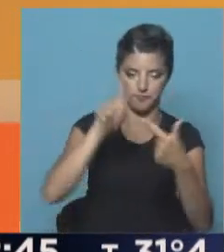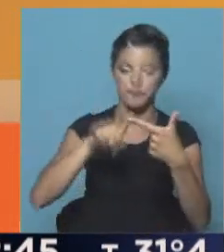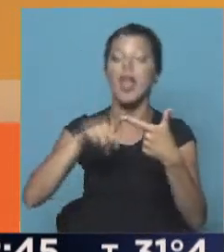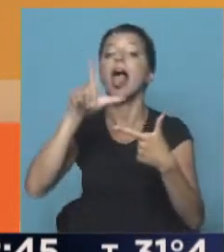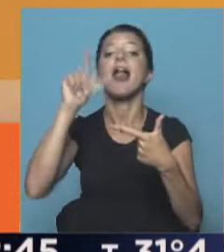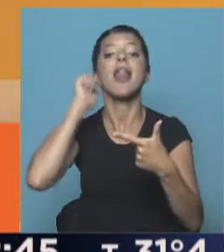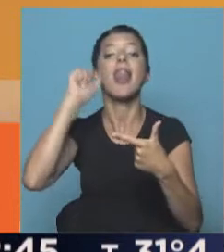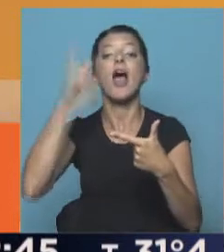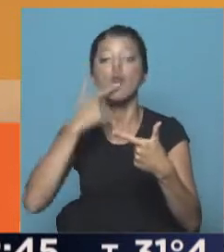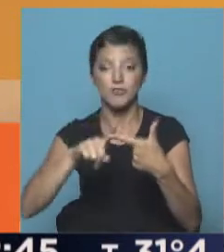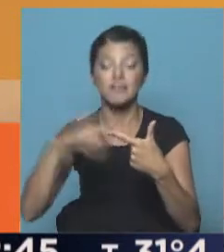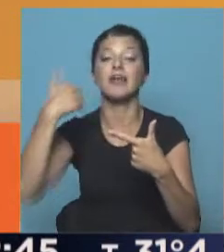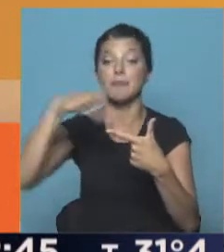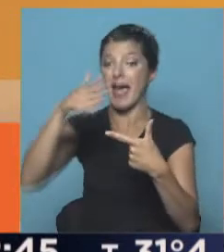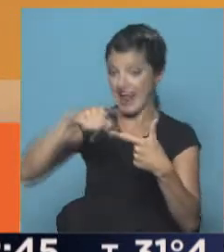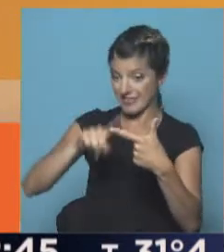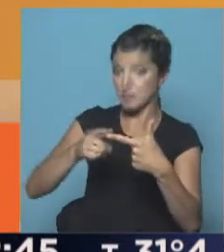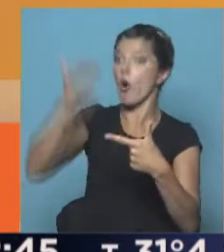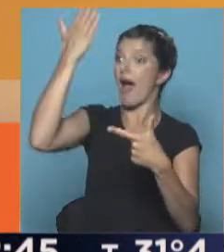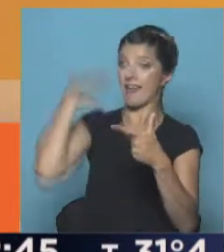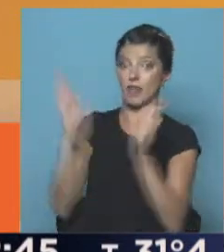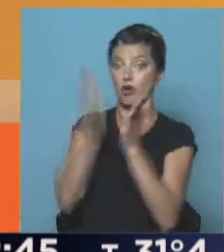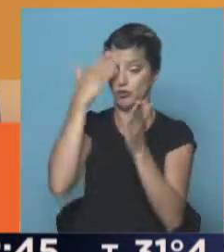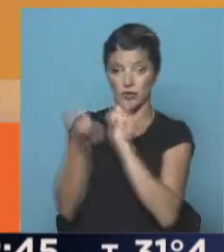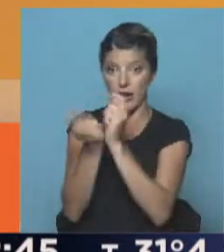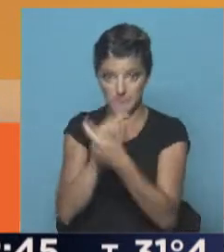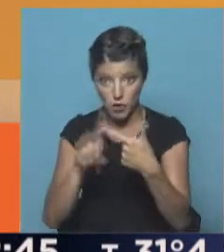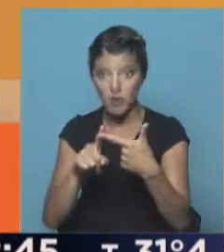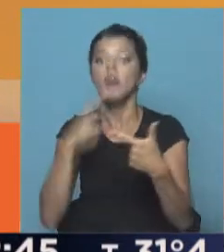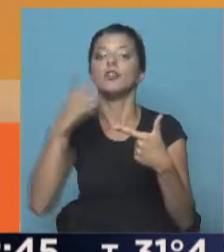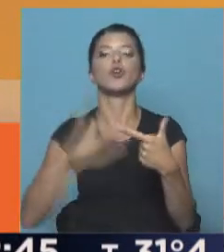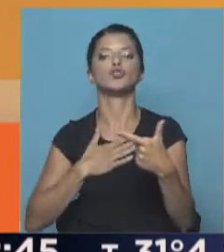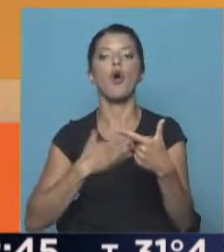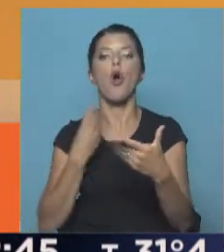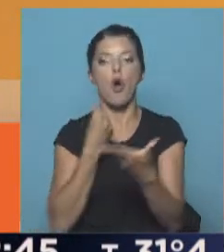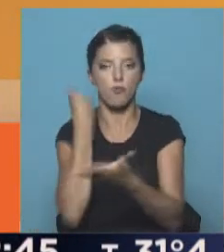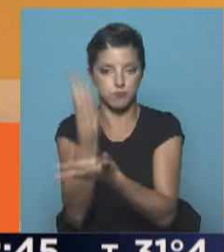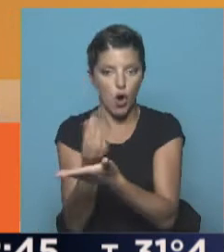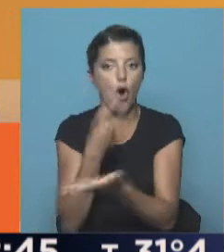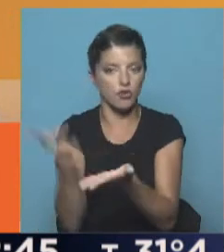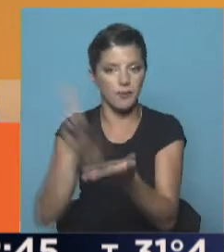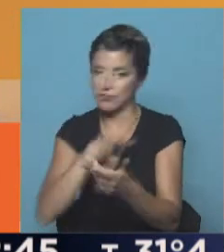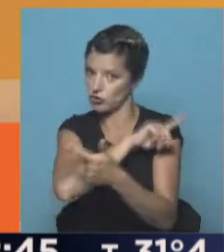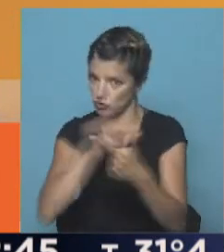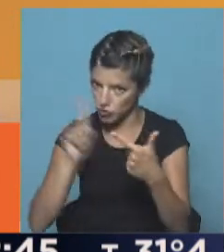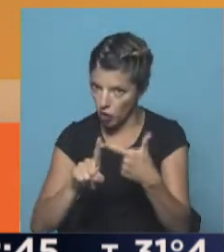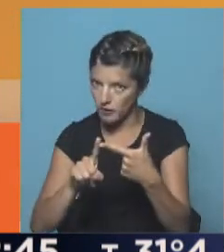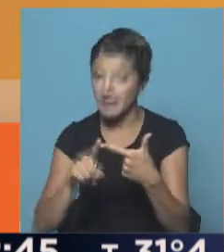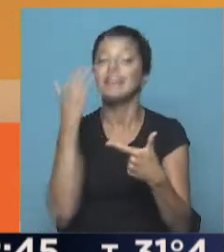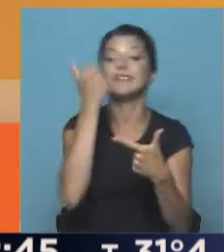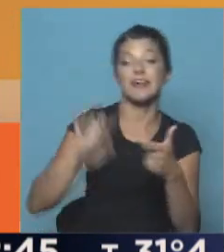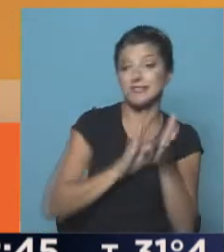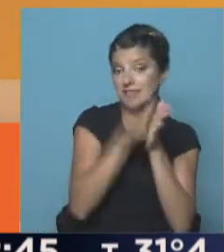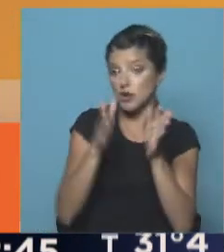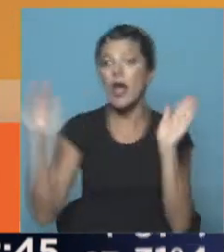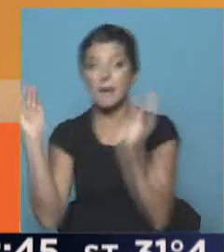siendo presidente él reformó la constitución rebajó el mandato y dijo yo no voy a la reelección que este es otro punto de seis años a cuatro